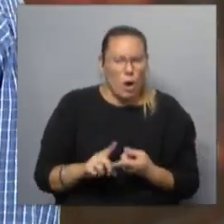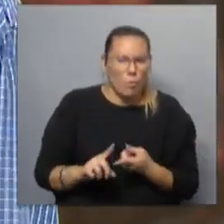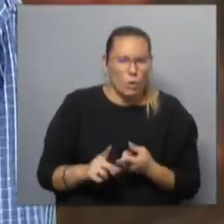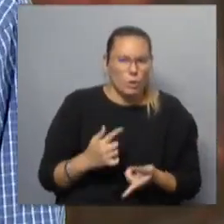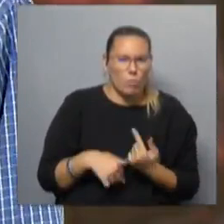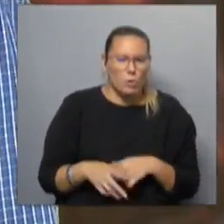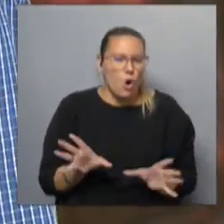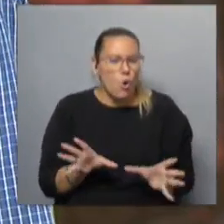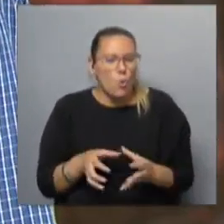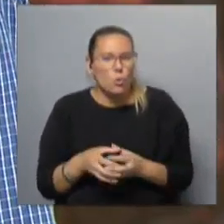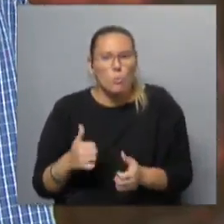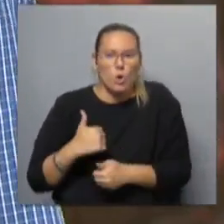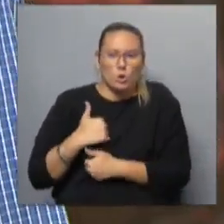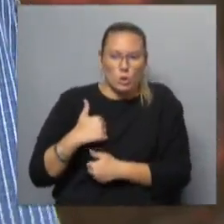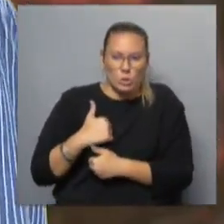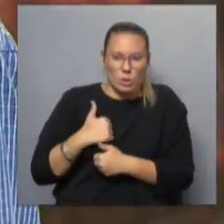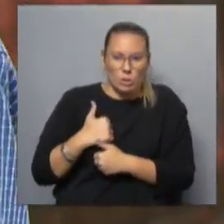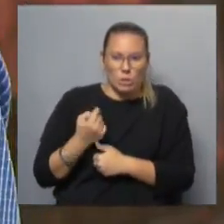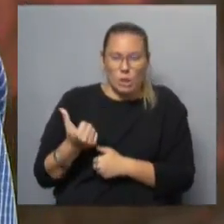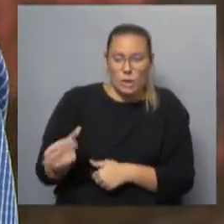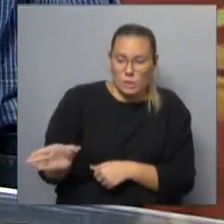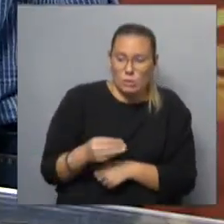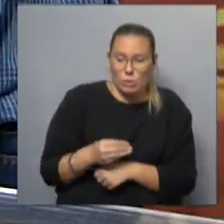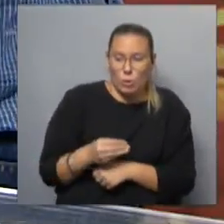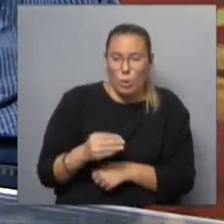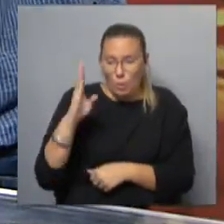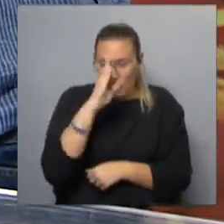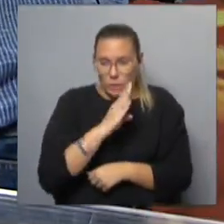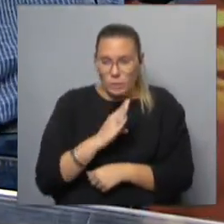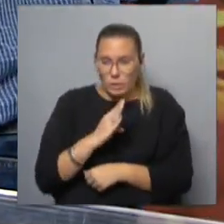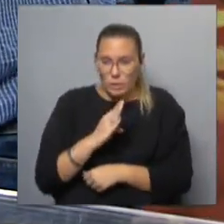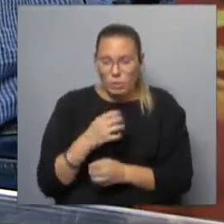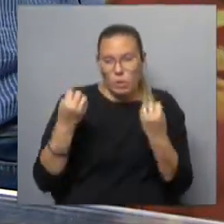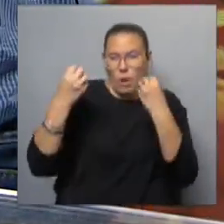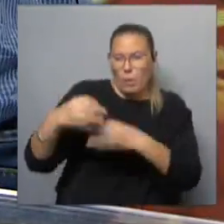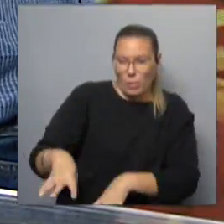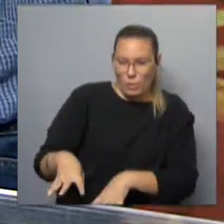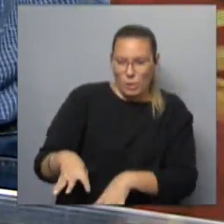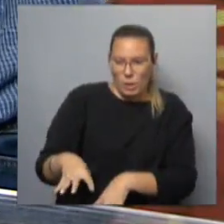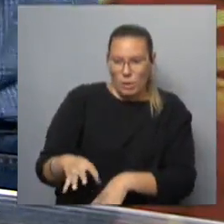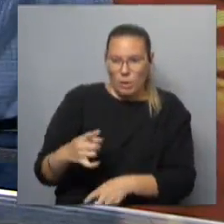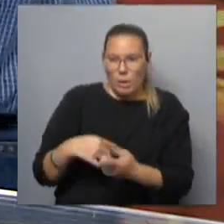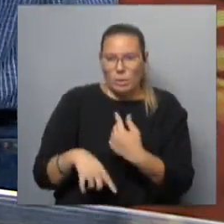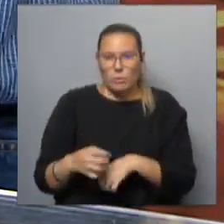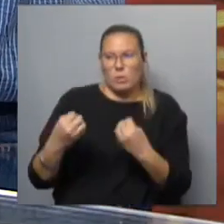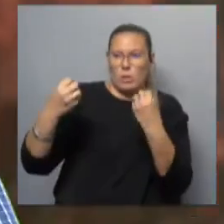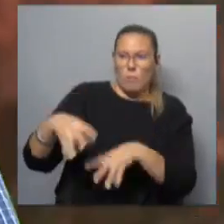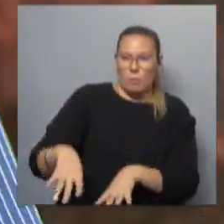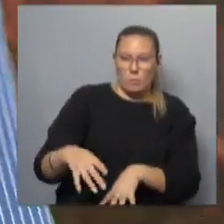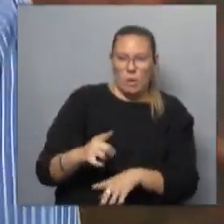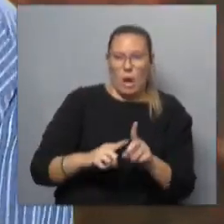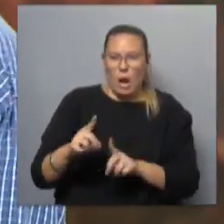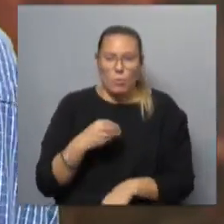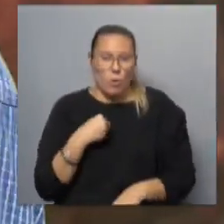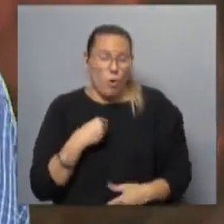iba con un grupo de soldados que casi todos eran brasileños y que desertaron poco después. Entonces, si vas a desertar, vos llévate a algunos